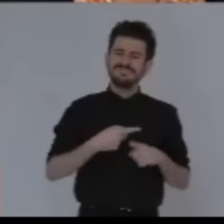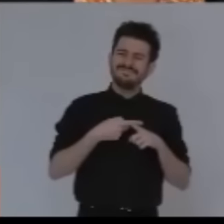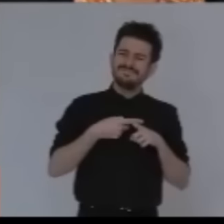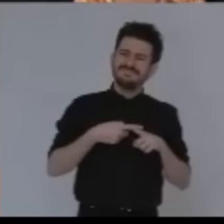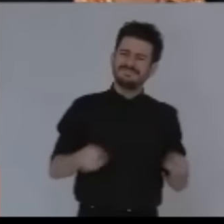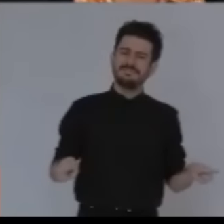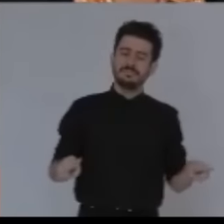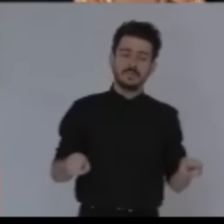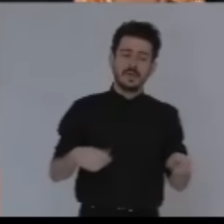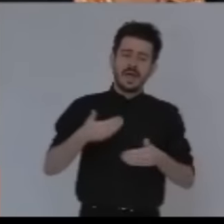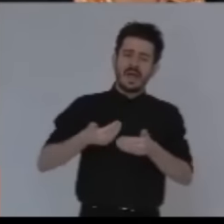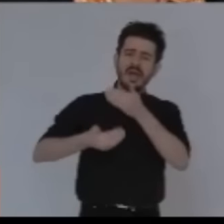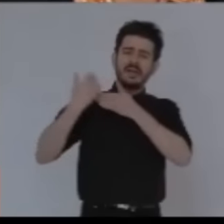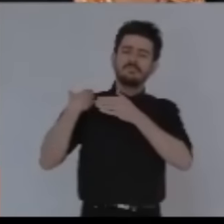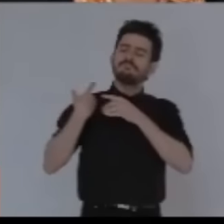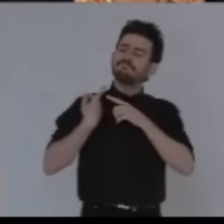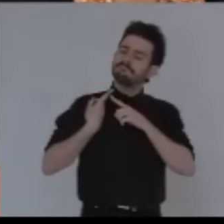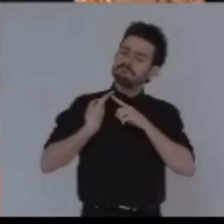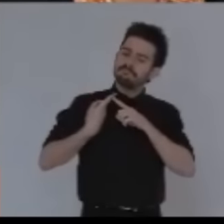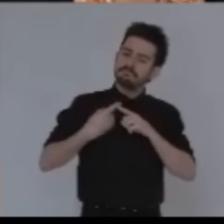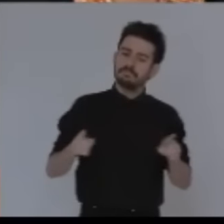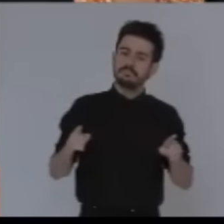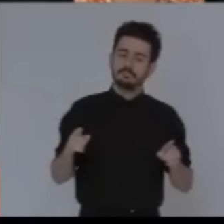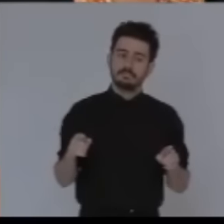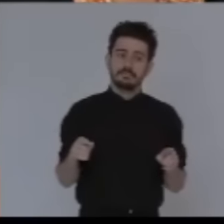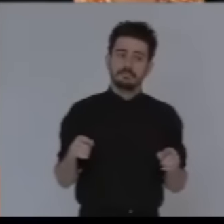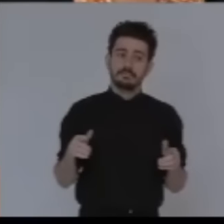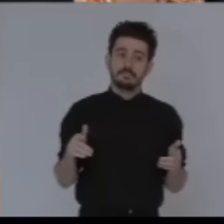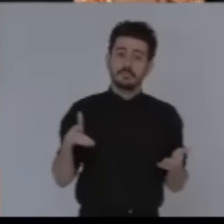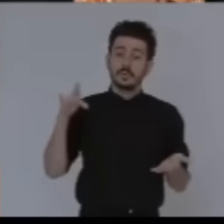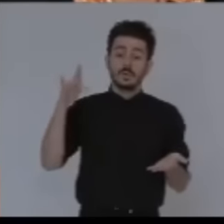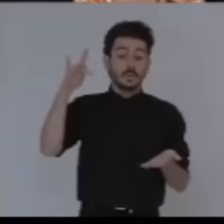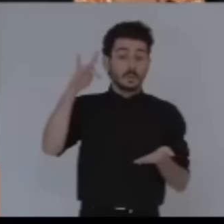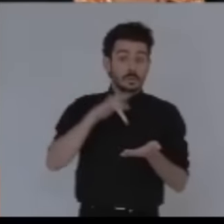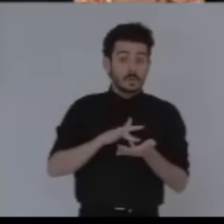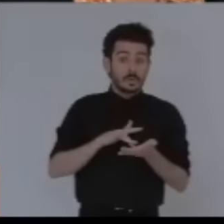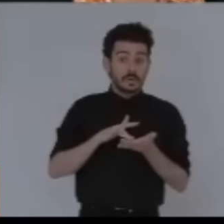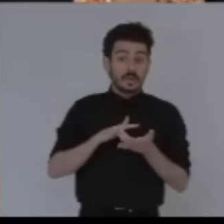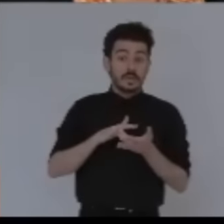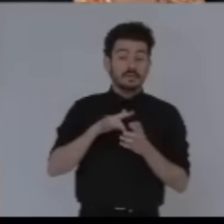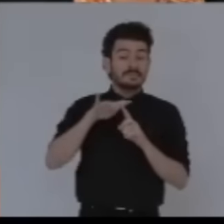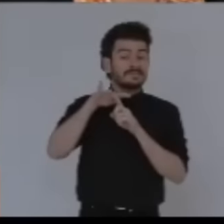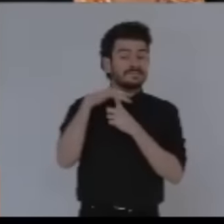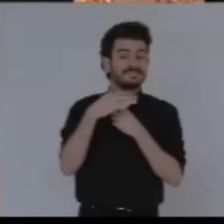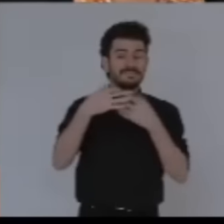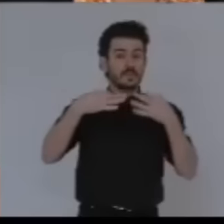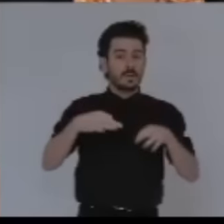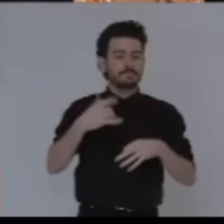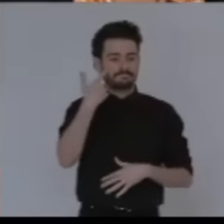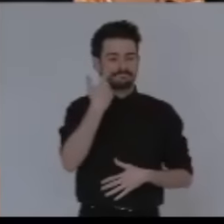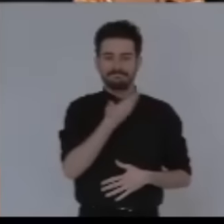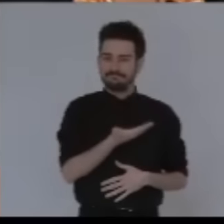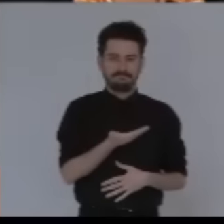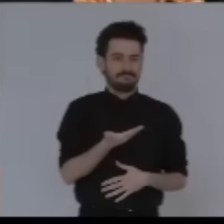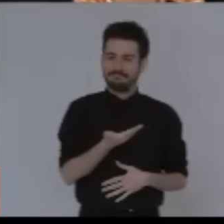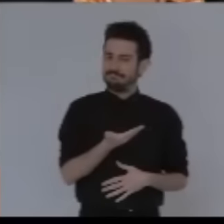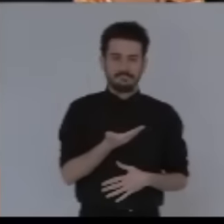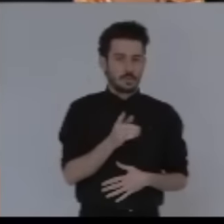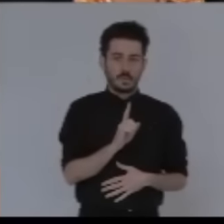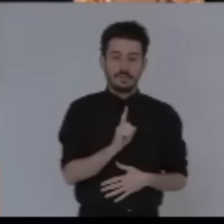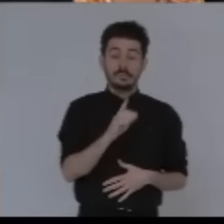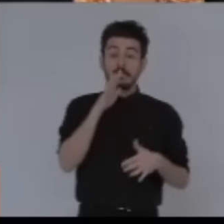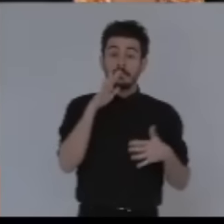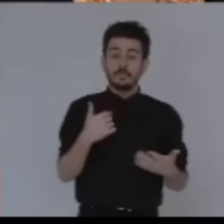a cualquier otro. No se lleva a cabo, lo estamos viendo, en circunstancias normales y por eso creo que es